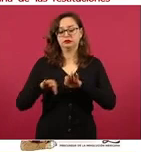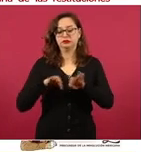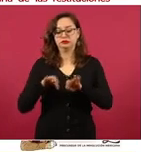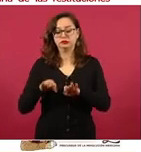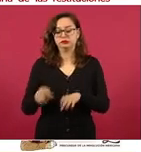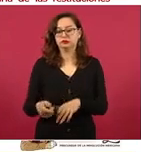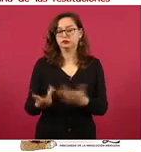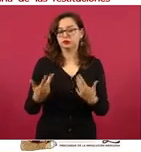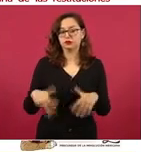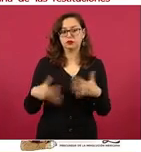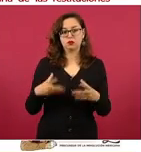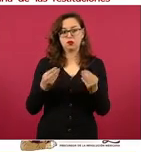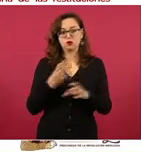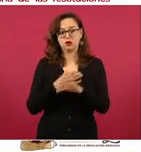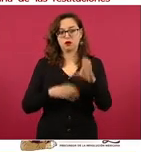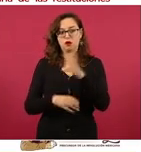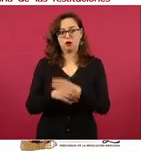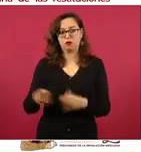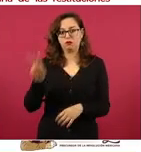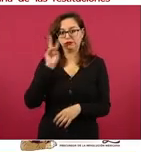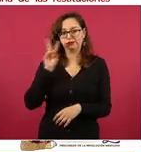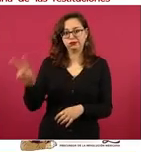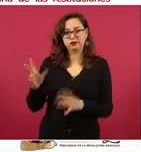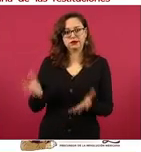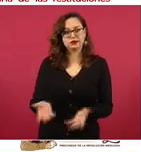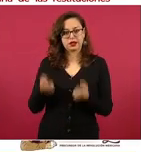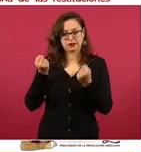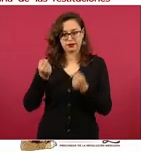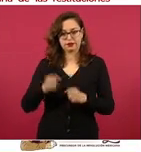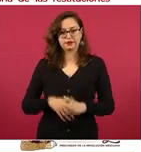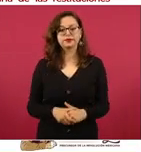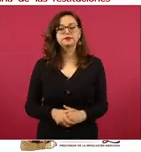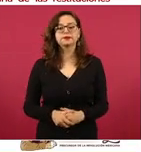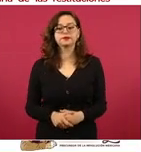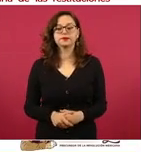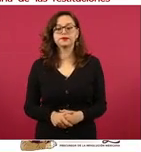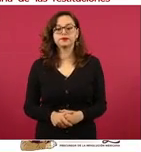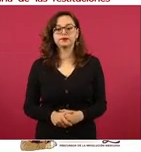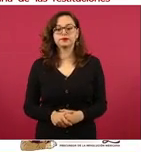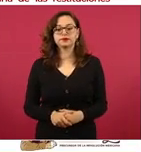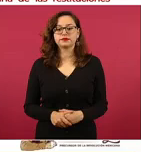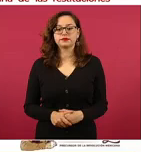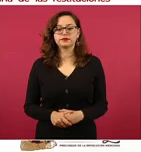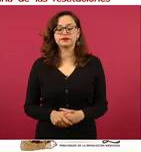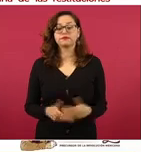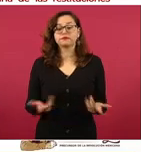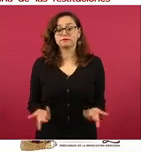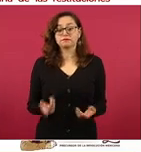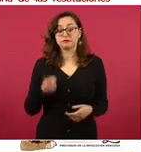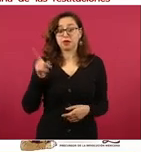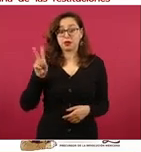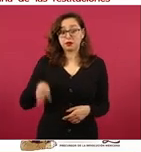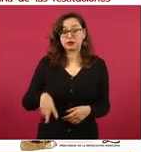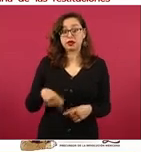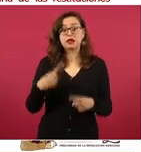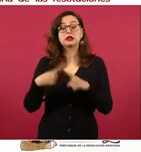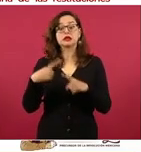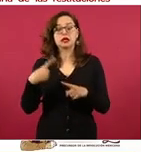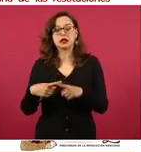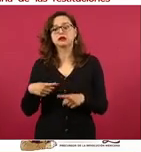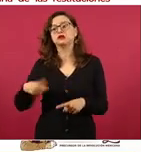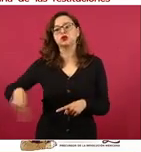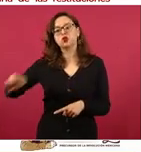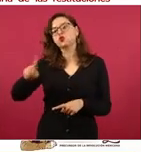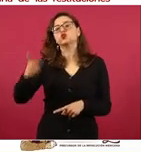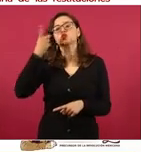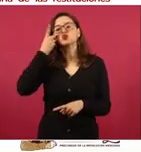importante recuperación de piezas arqueológicas por vía de la restitución de sus originales dueños. Lo único que nos han